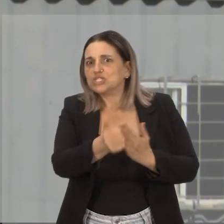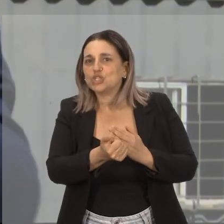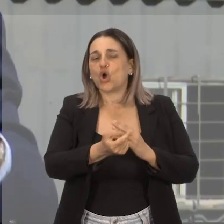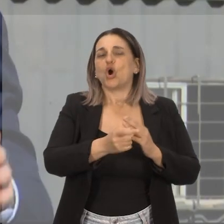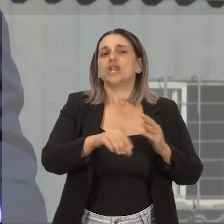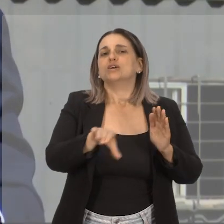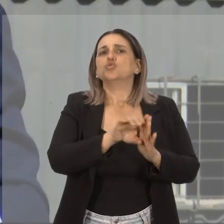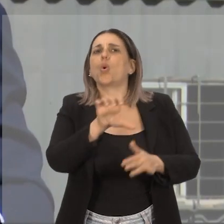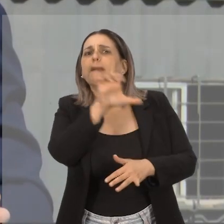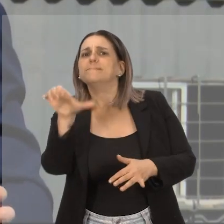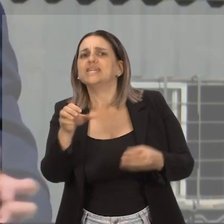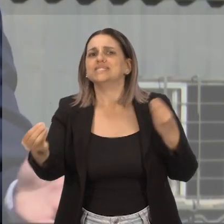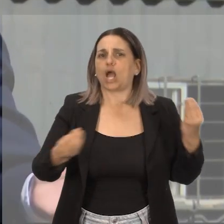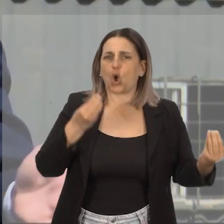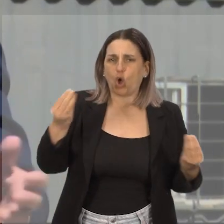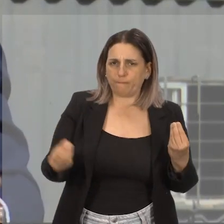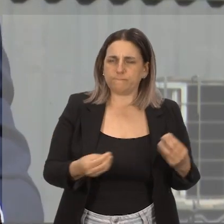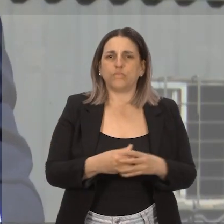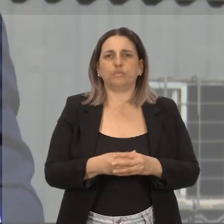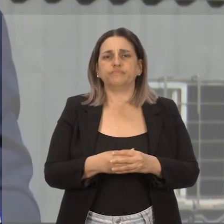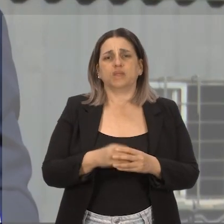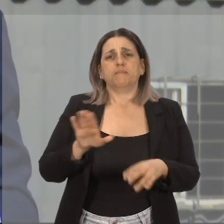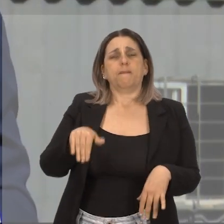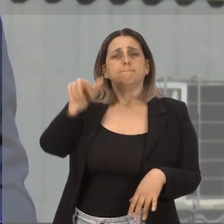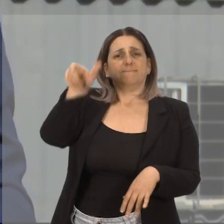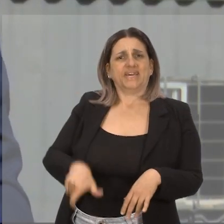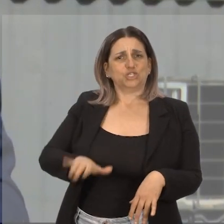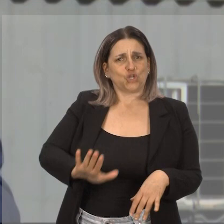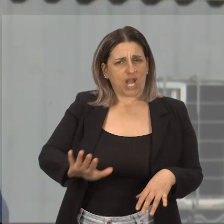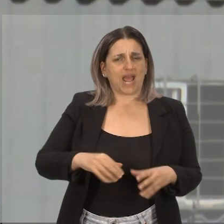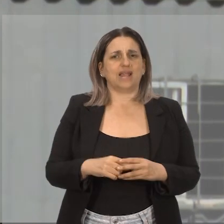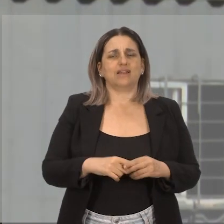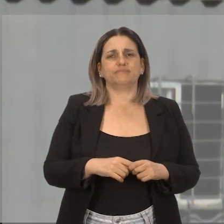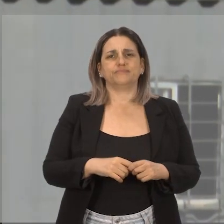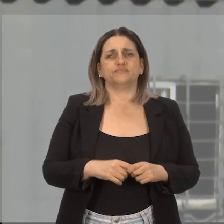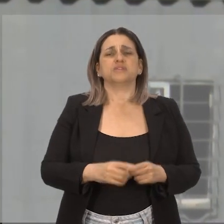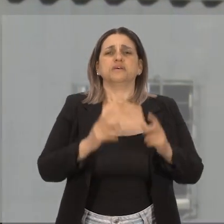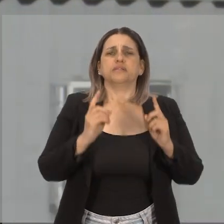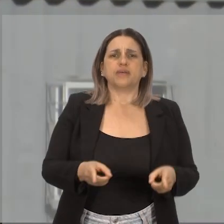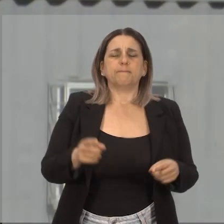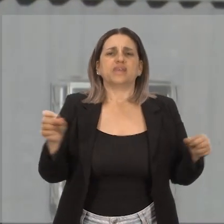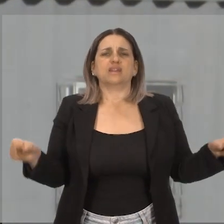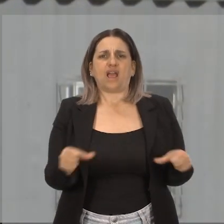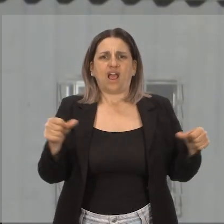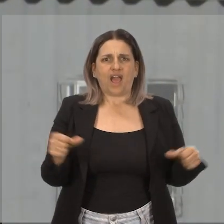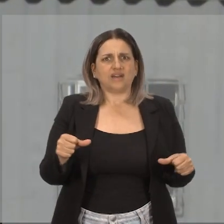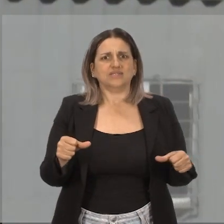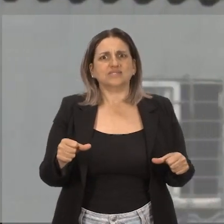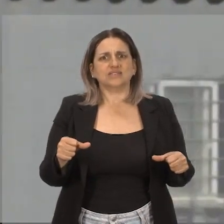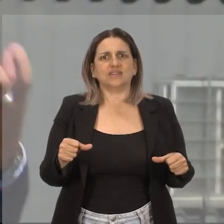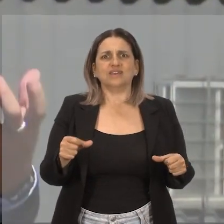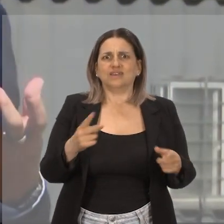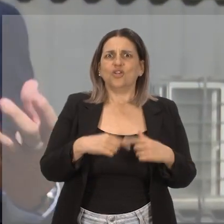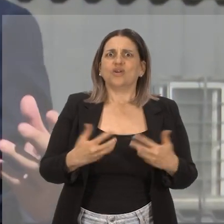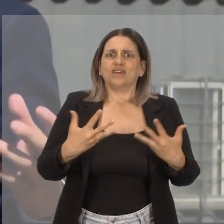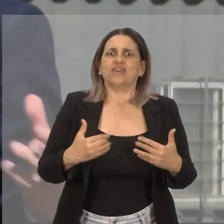currículum empresarial y, ¿por qué no?, personal. Y también opera el giro